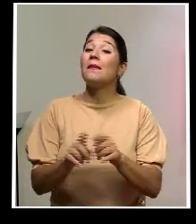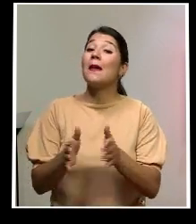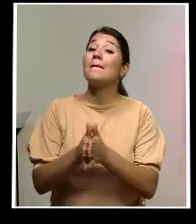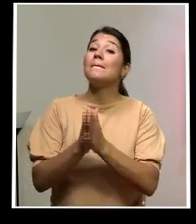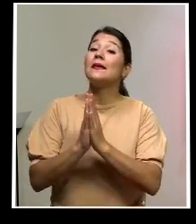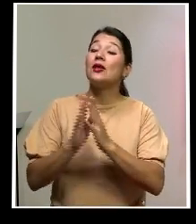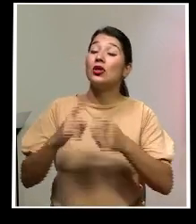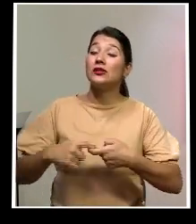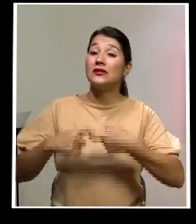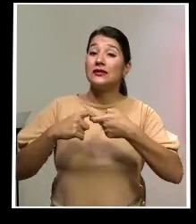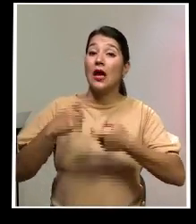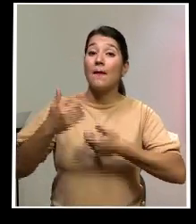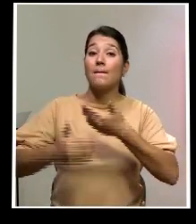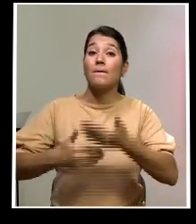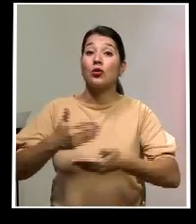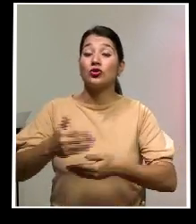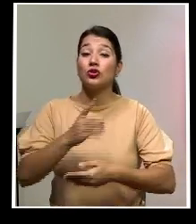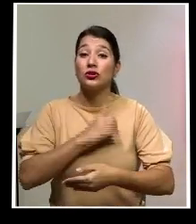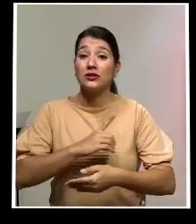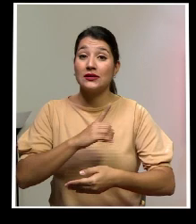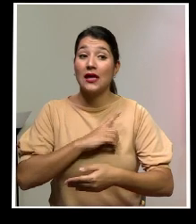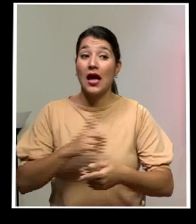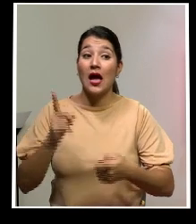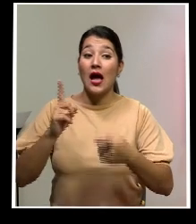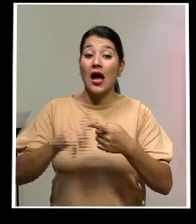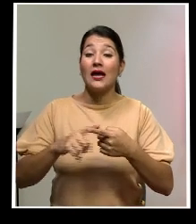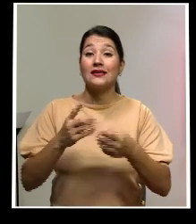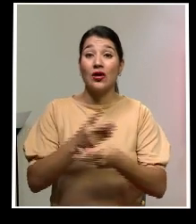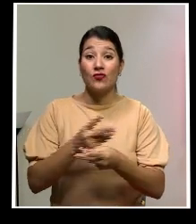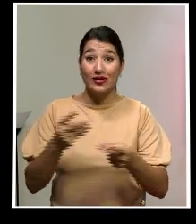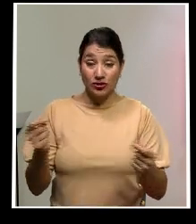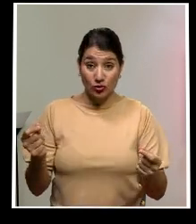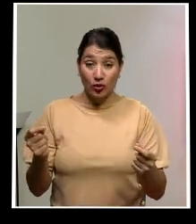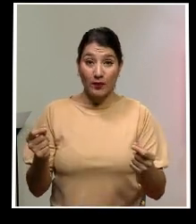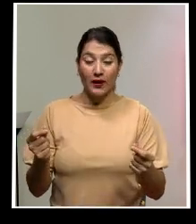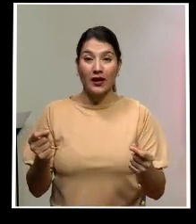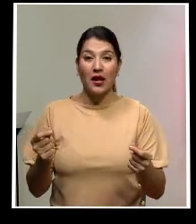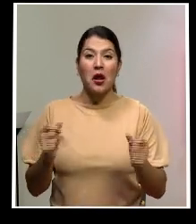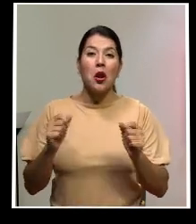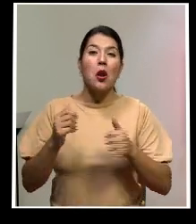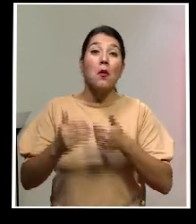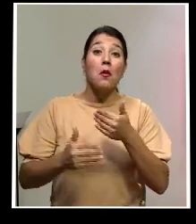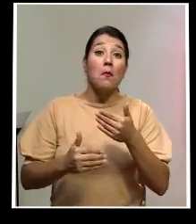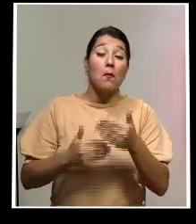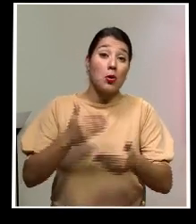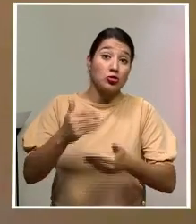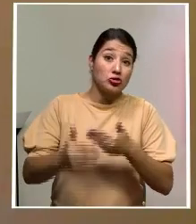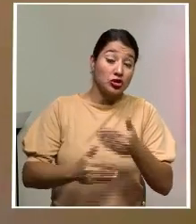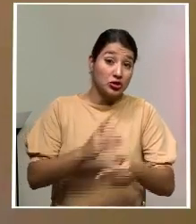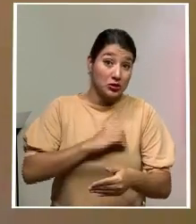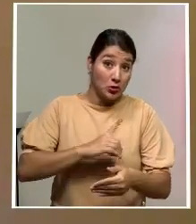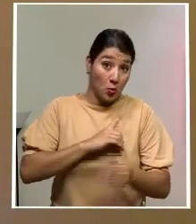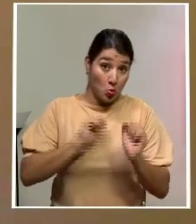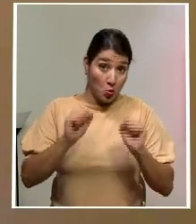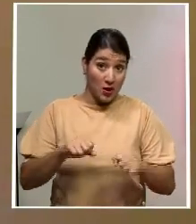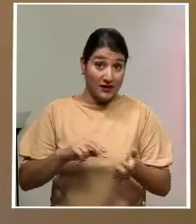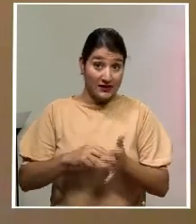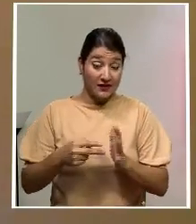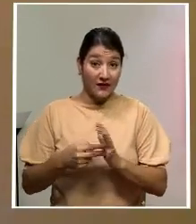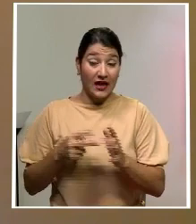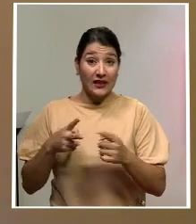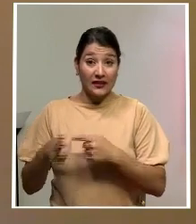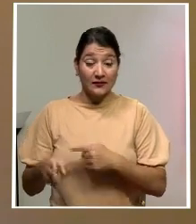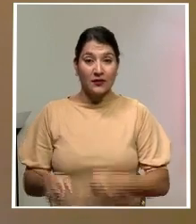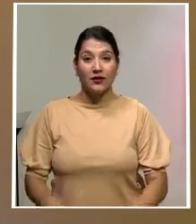proceso disciplinario mientras se resuelve el amparo. El proceso disciplinario podría ser hasta el despido. A don Jorge se le abre